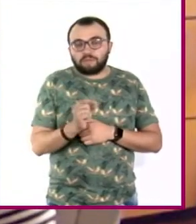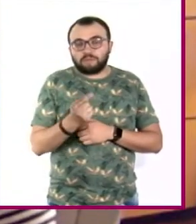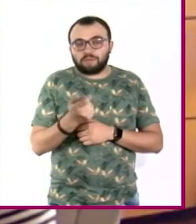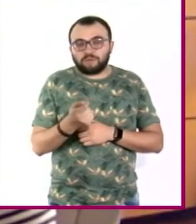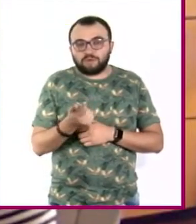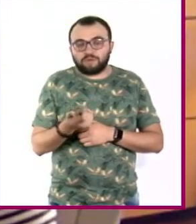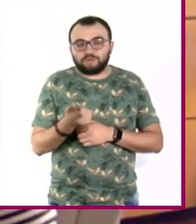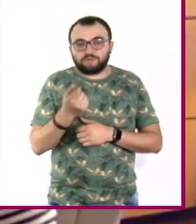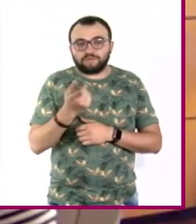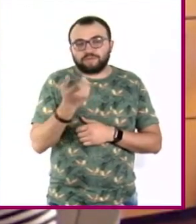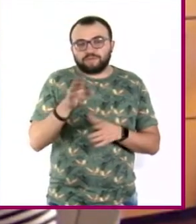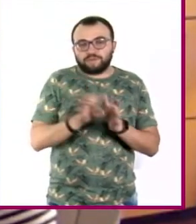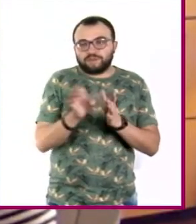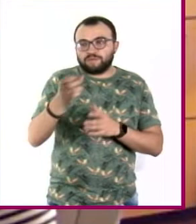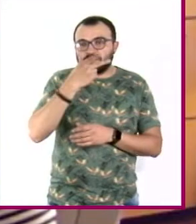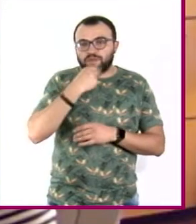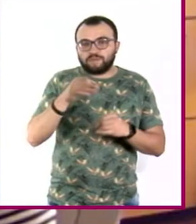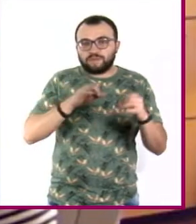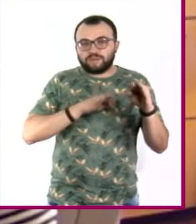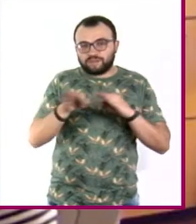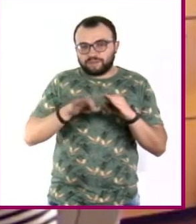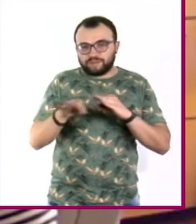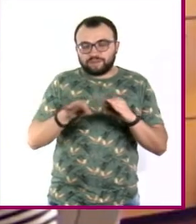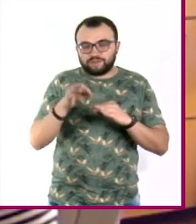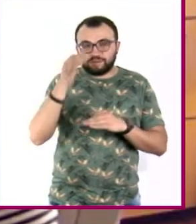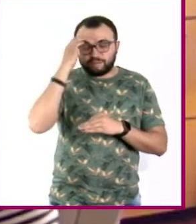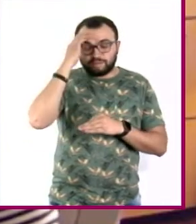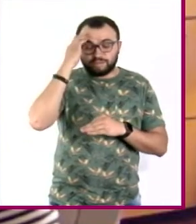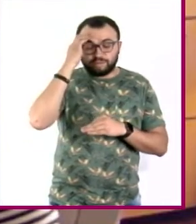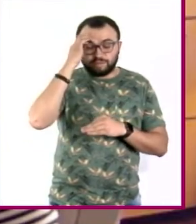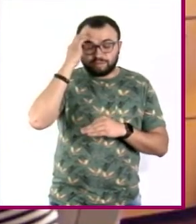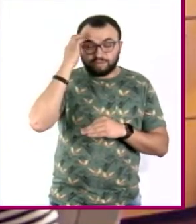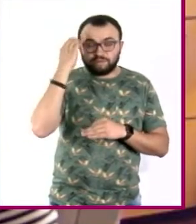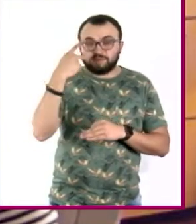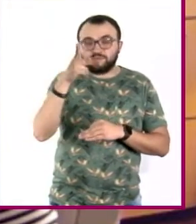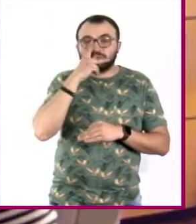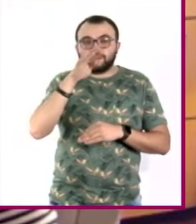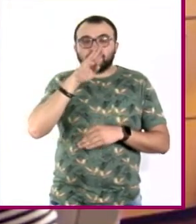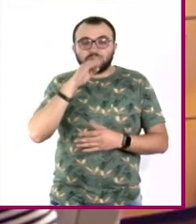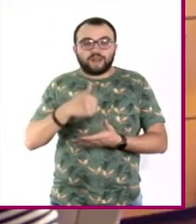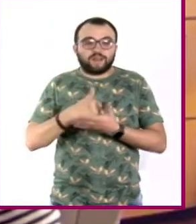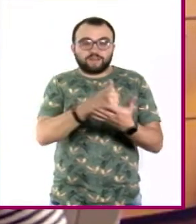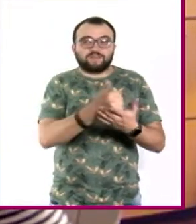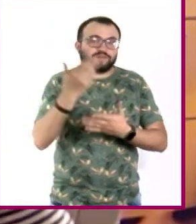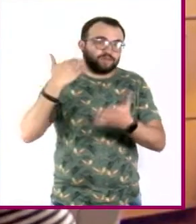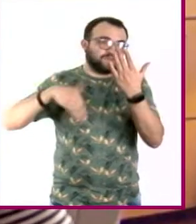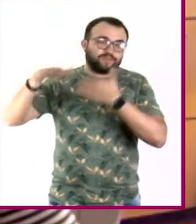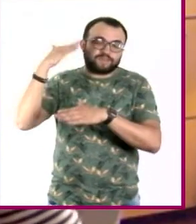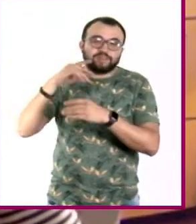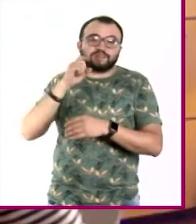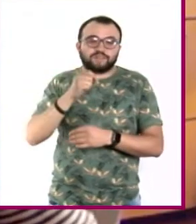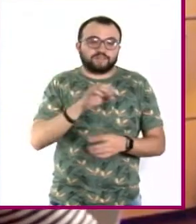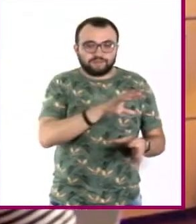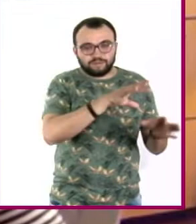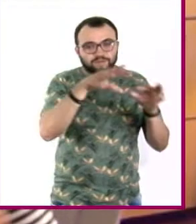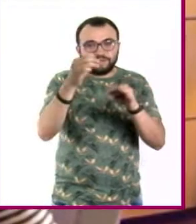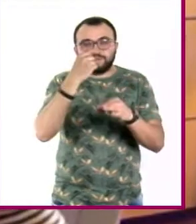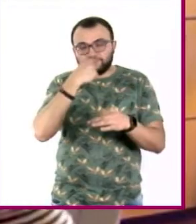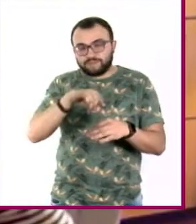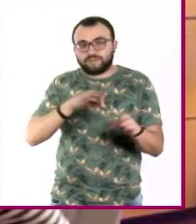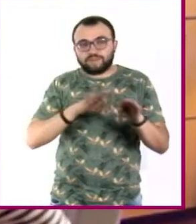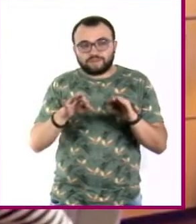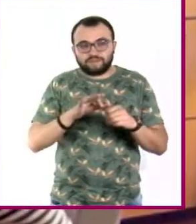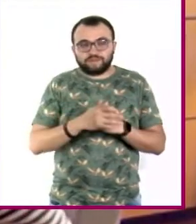el tipo de trabajo que consiguieron inclusive sus propios padres muchas veces hace muchos años, en donde tenían un